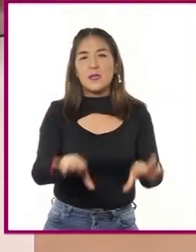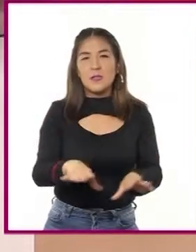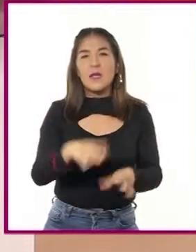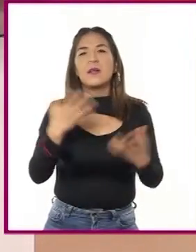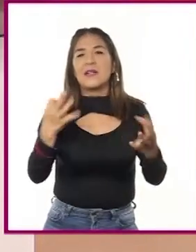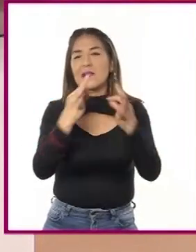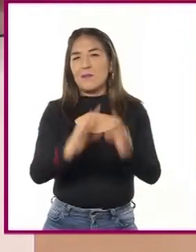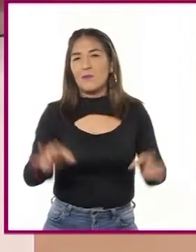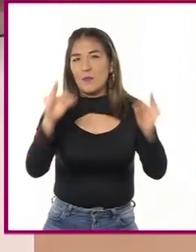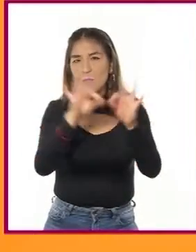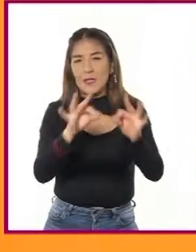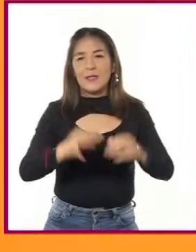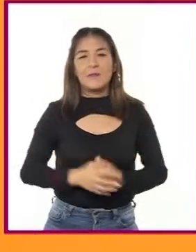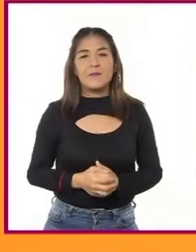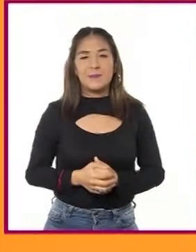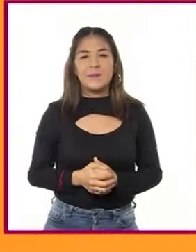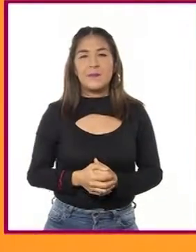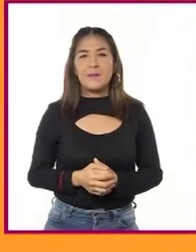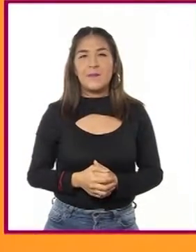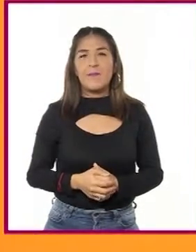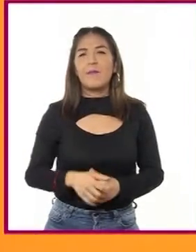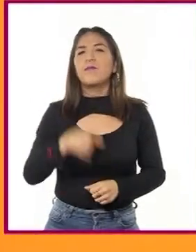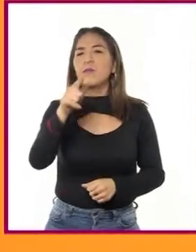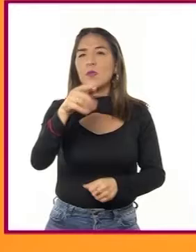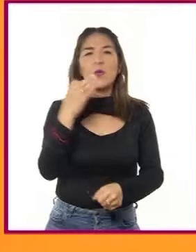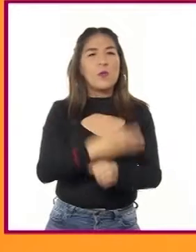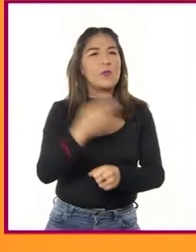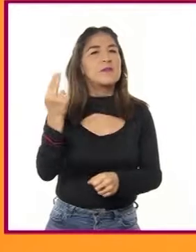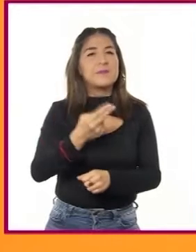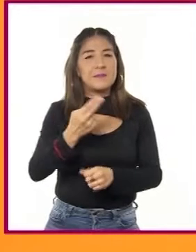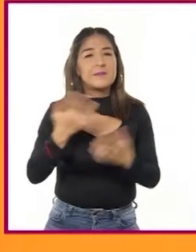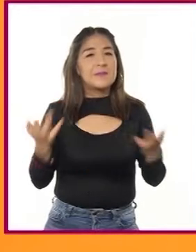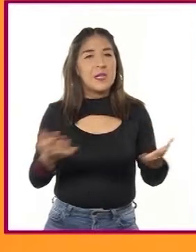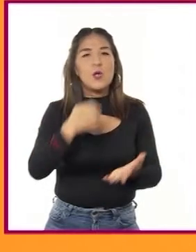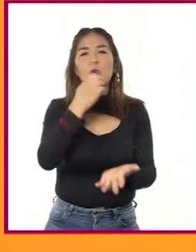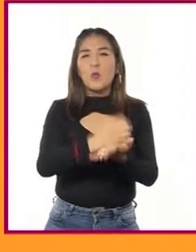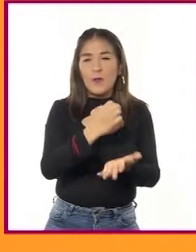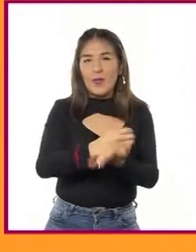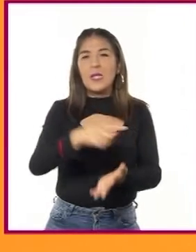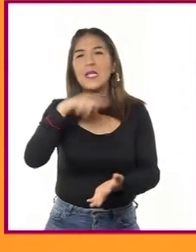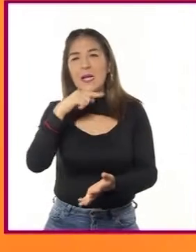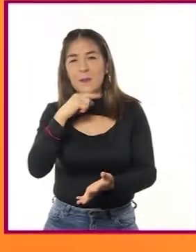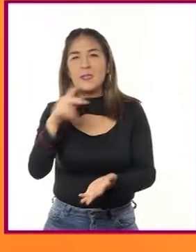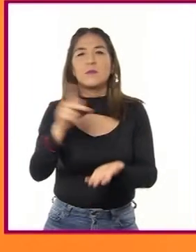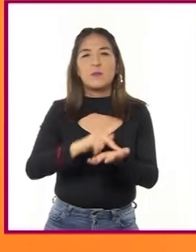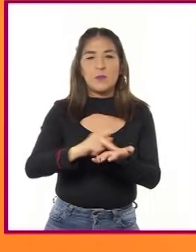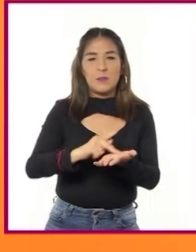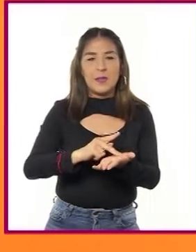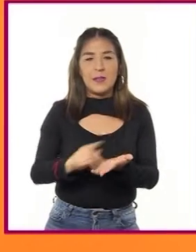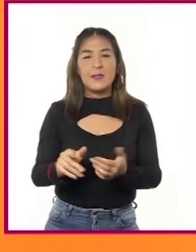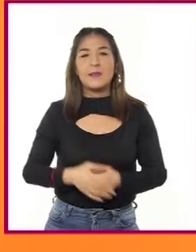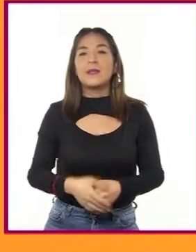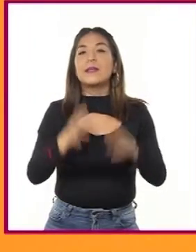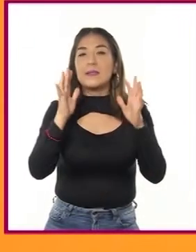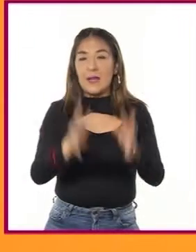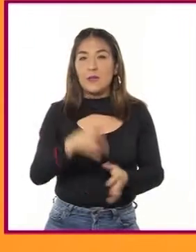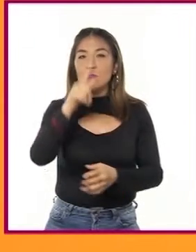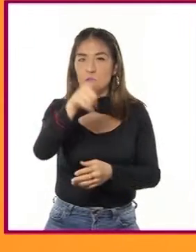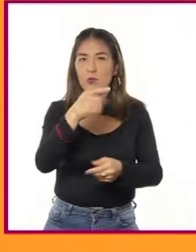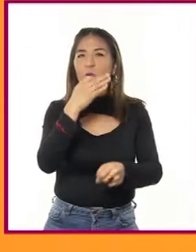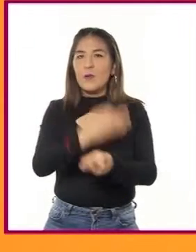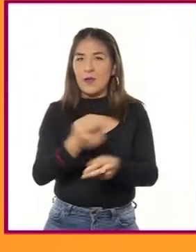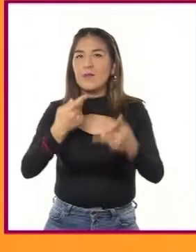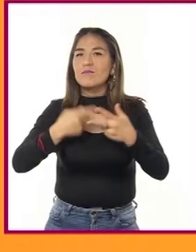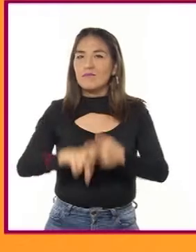y fundamental. ¿Qué van a necesitar? Cuaderno, lápiz o bolígrafo. Comiencen a tomar